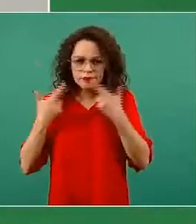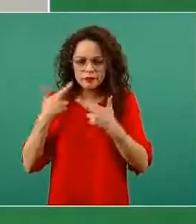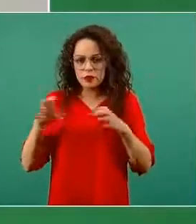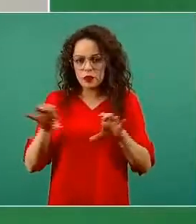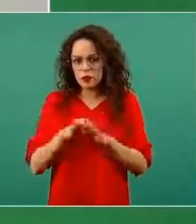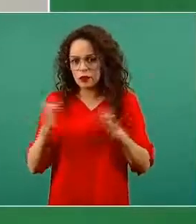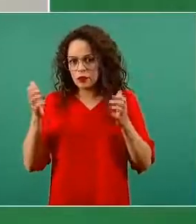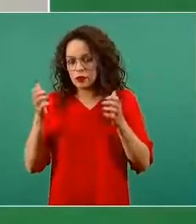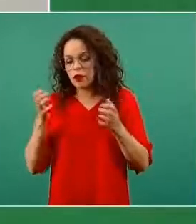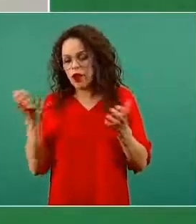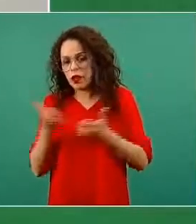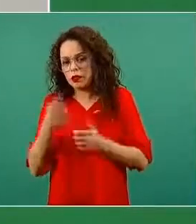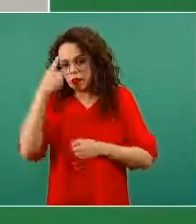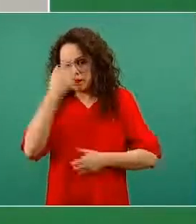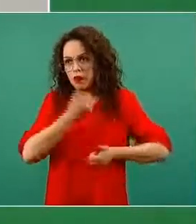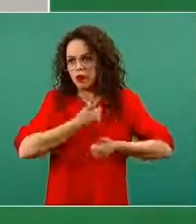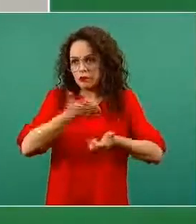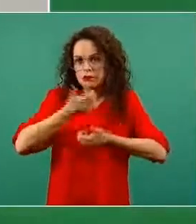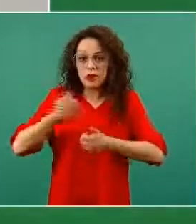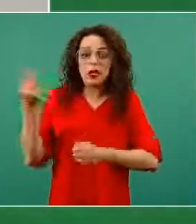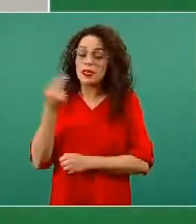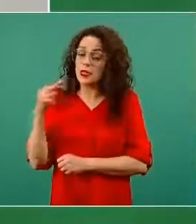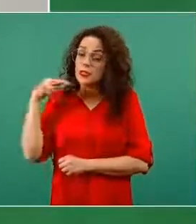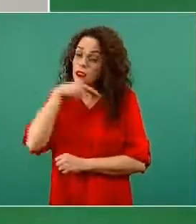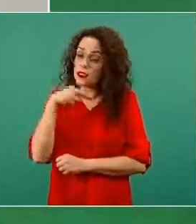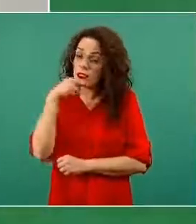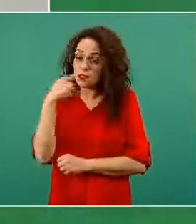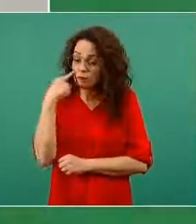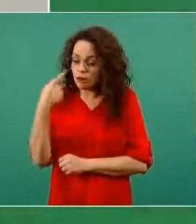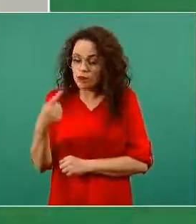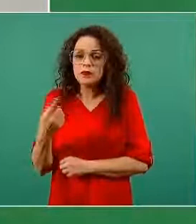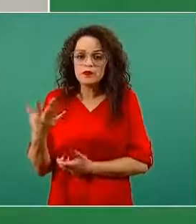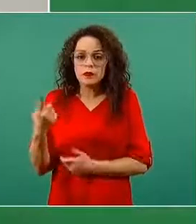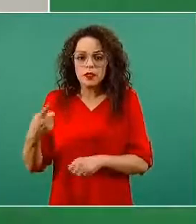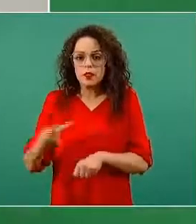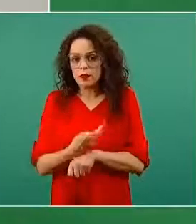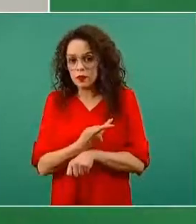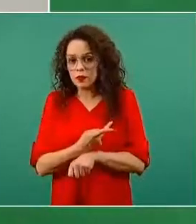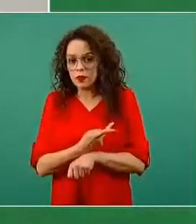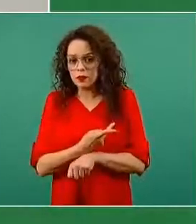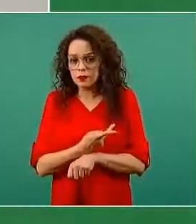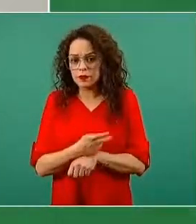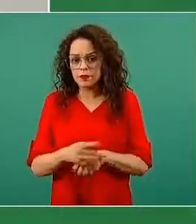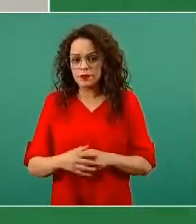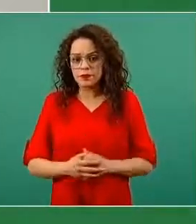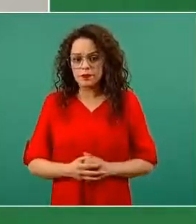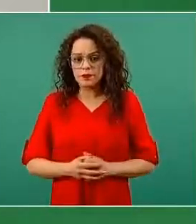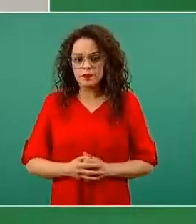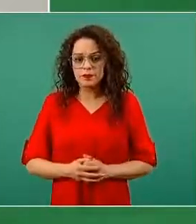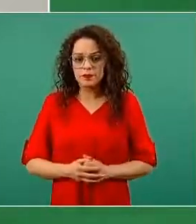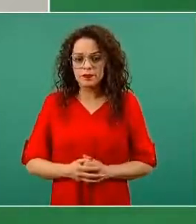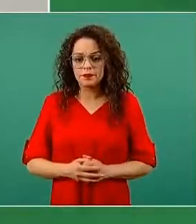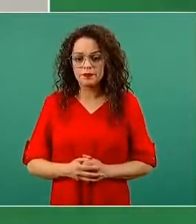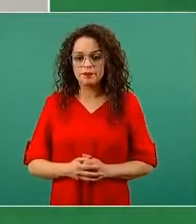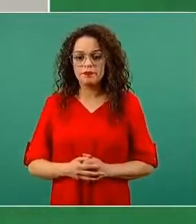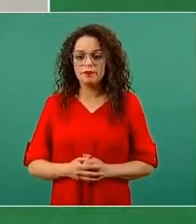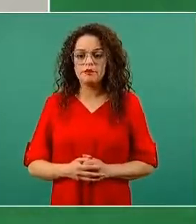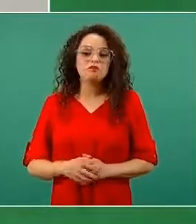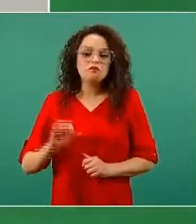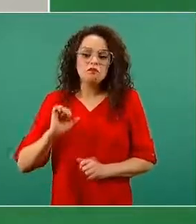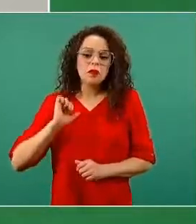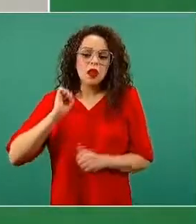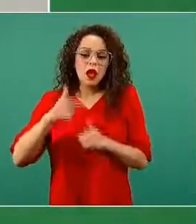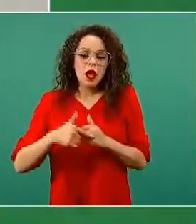operación, se revise rápidamente y se vea cuáles pudieran haber sido las causas, ¿no? Y si hay